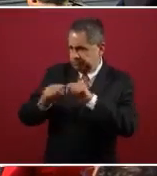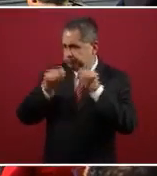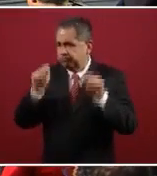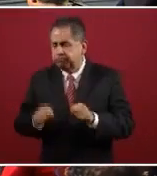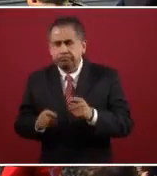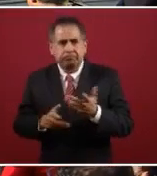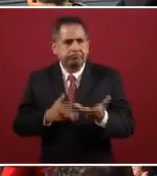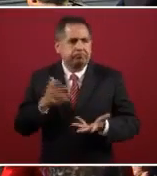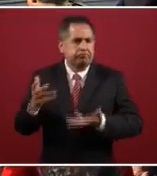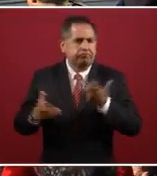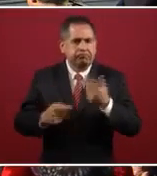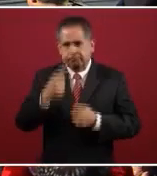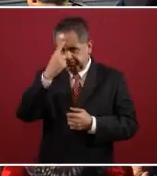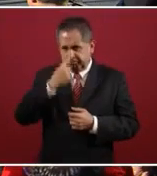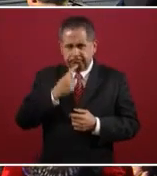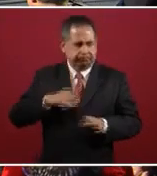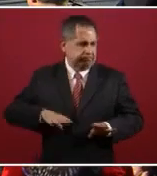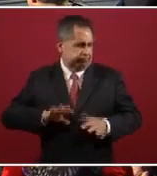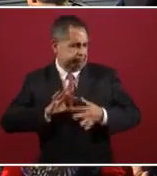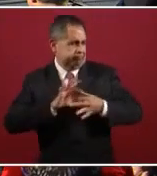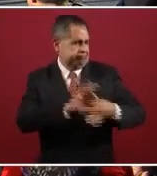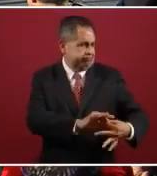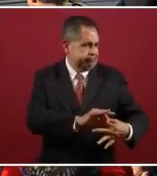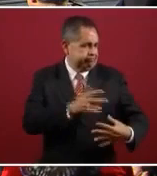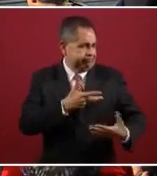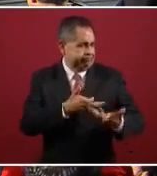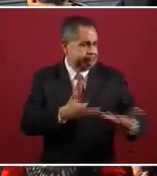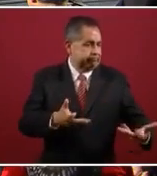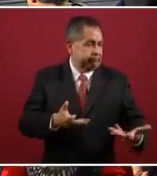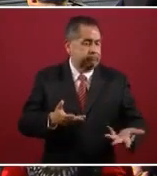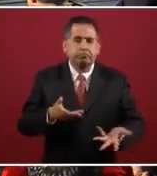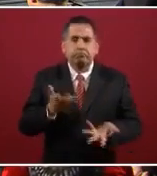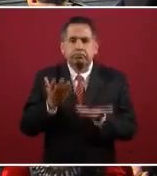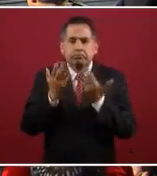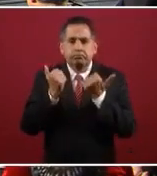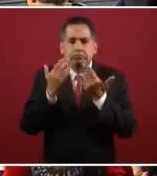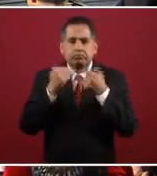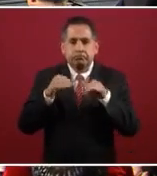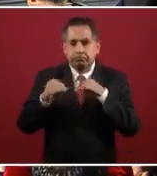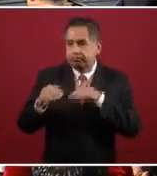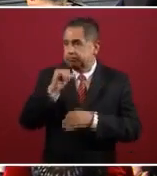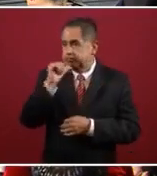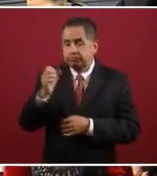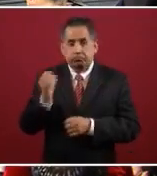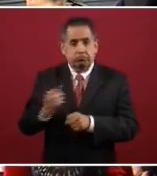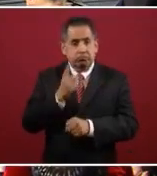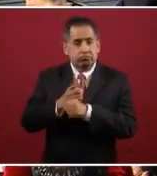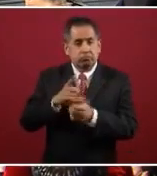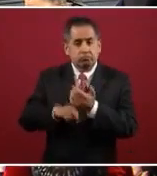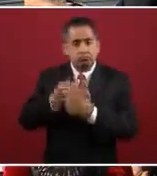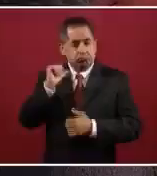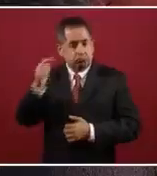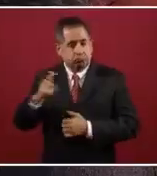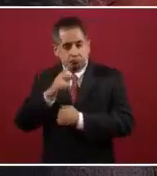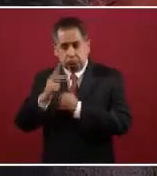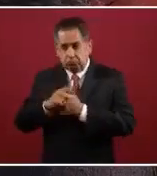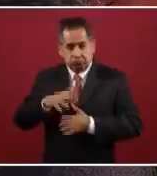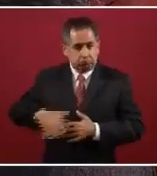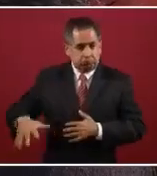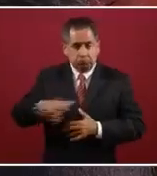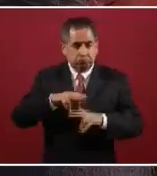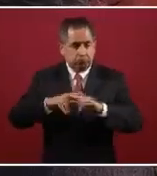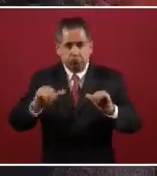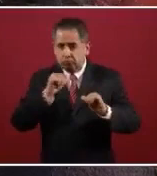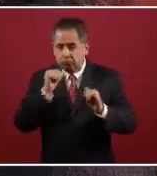más un perfil social y enamorándose del campo, pero no había habido una oportunidad en el país del trabajo